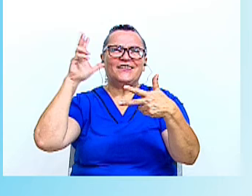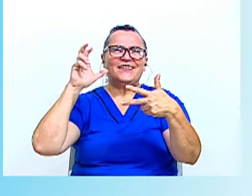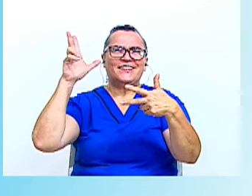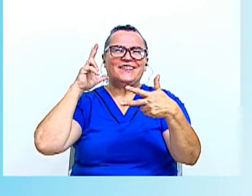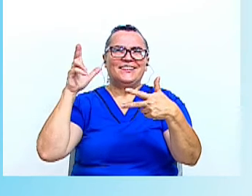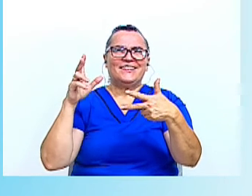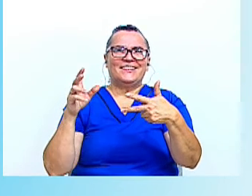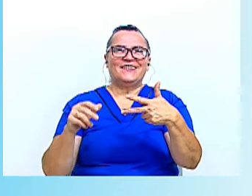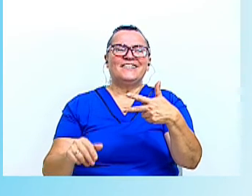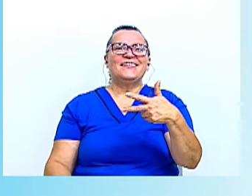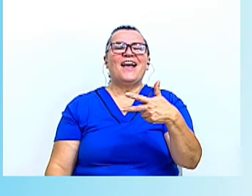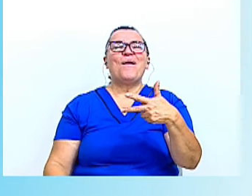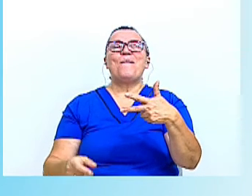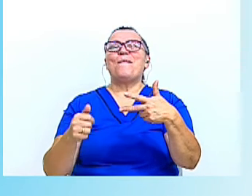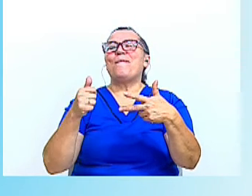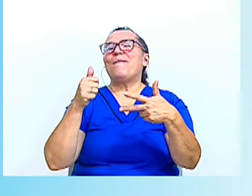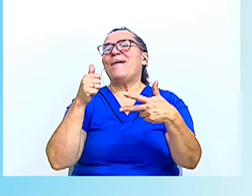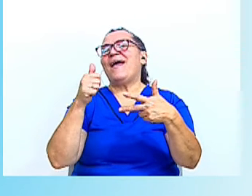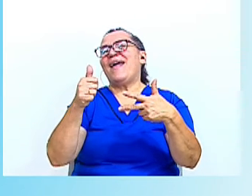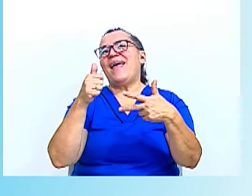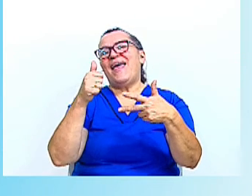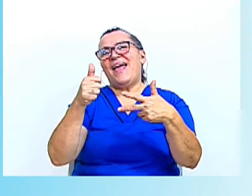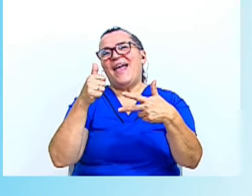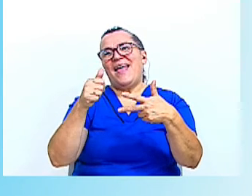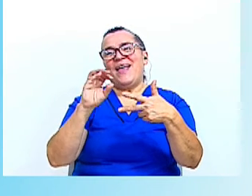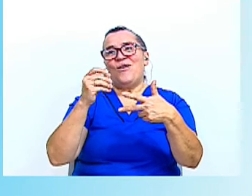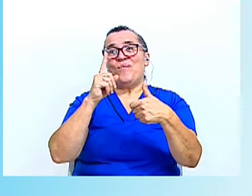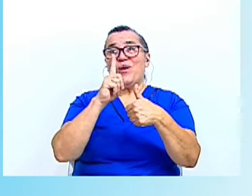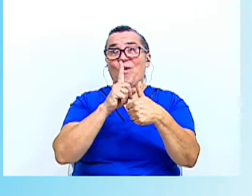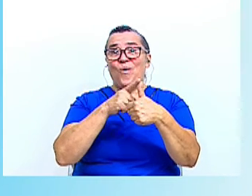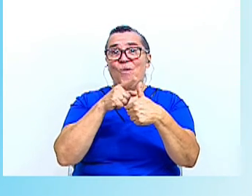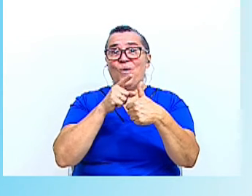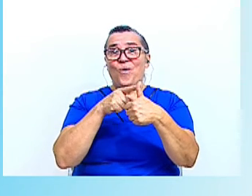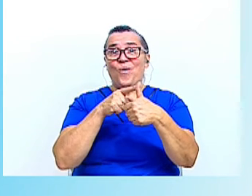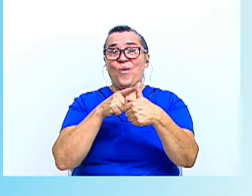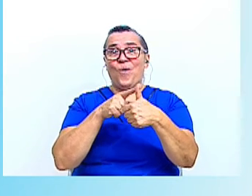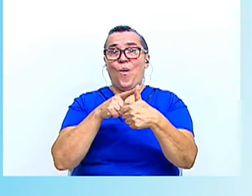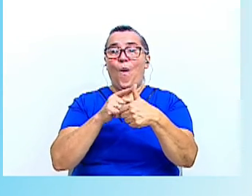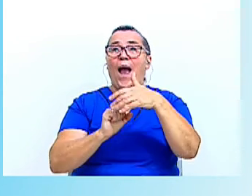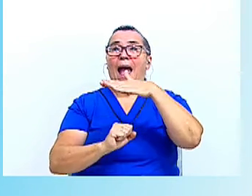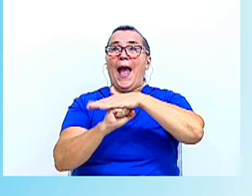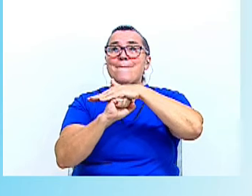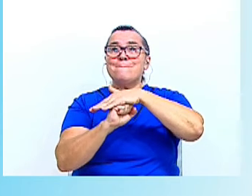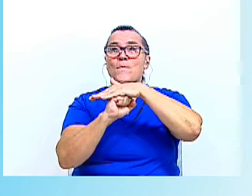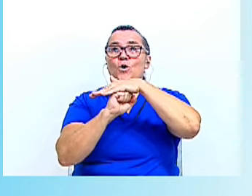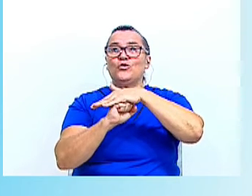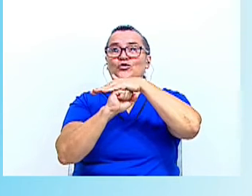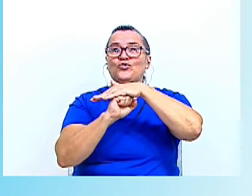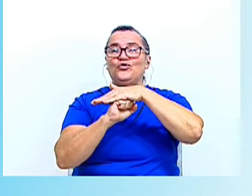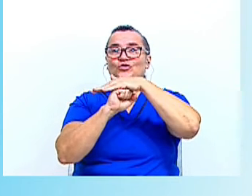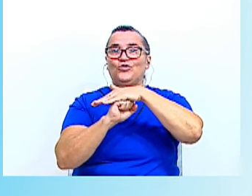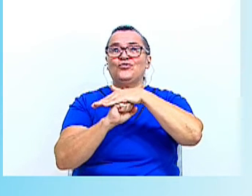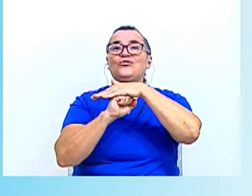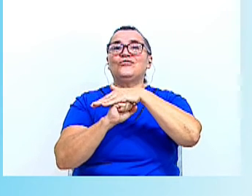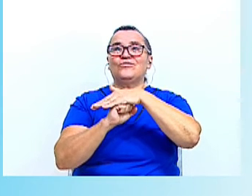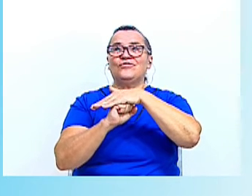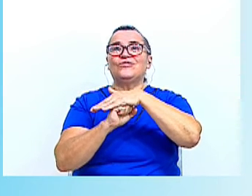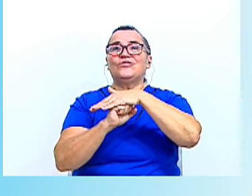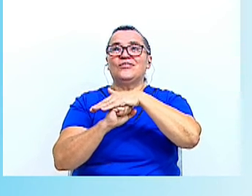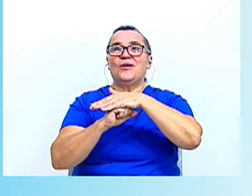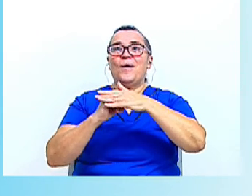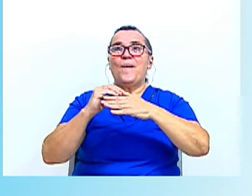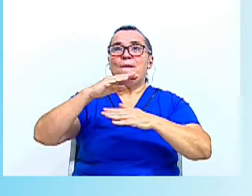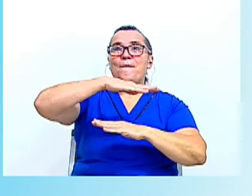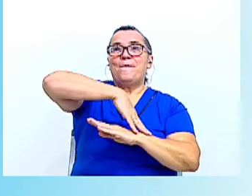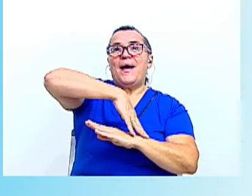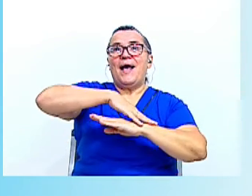el canal. Muy bien. El número 1, punto de apoyo, correcto. Las palancas siempre van a tener